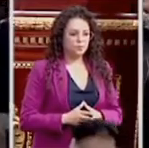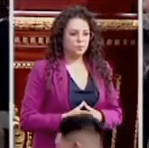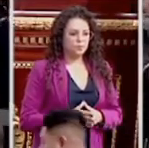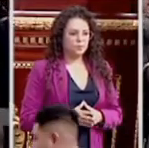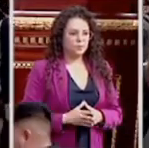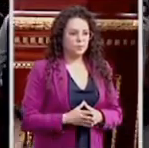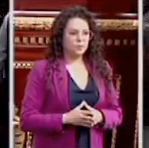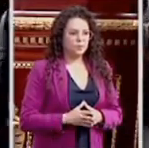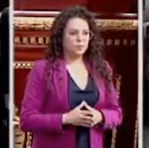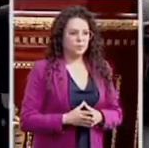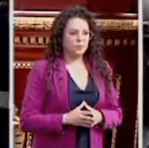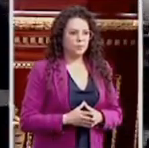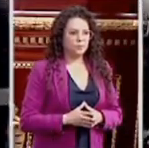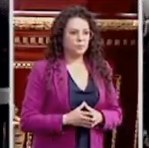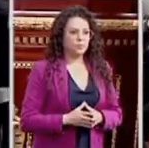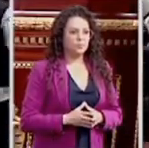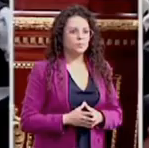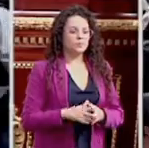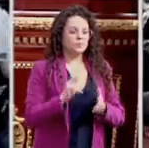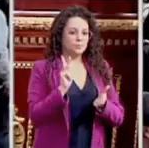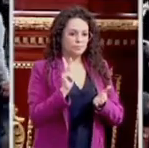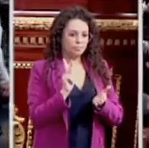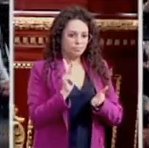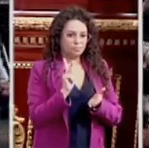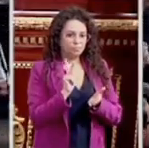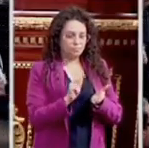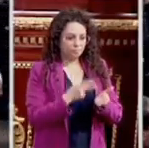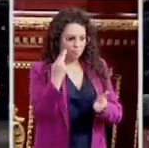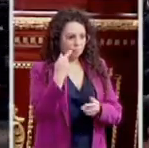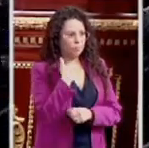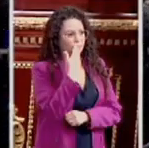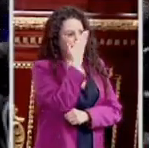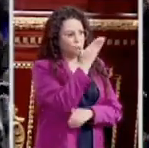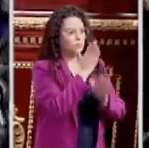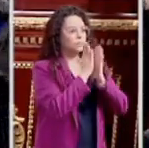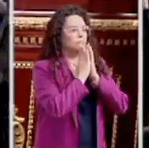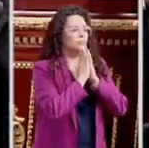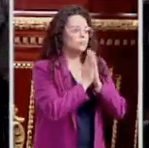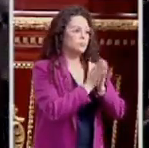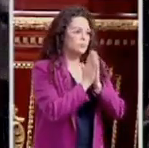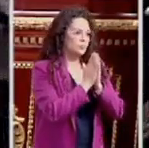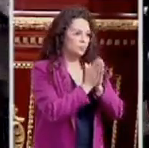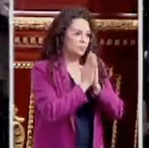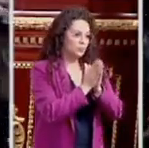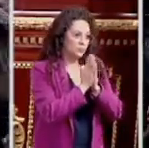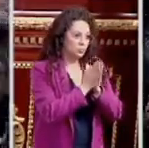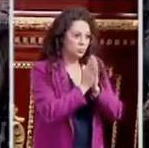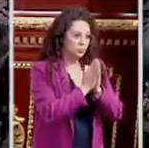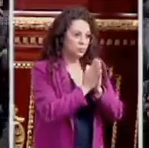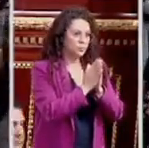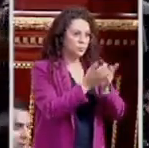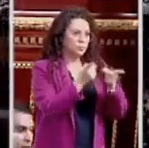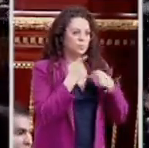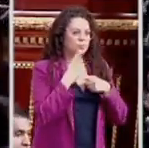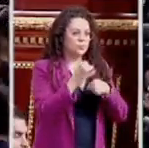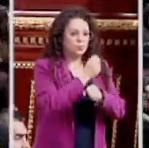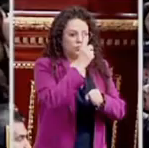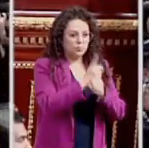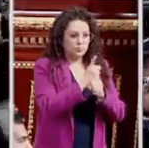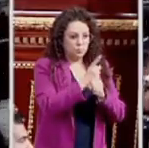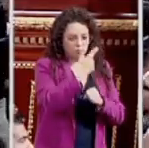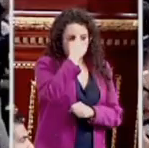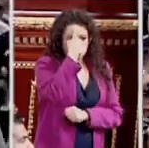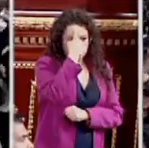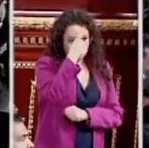Les reitero nuevamente que nos permitan terminar el proceso y a quienes nos